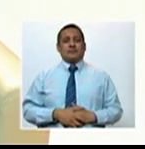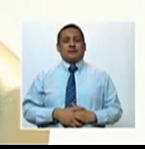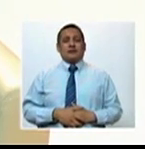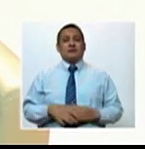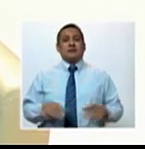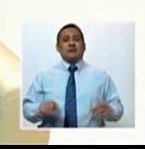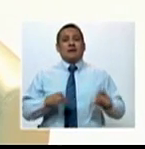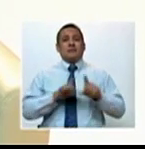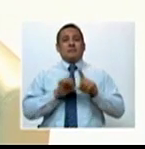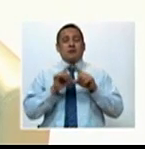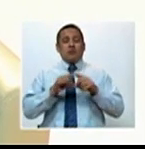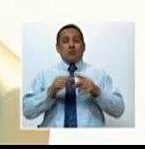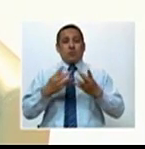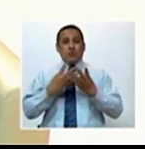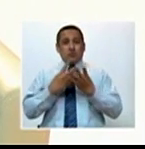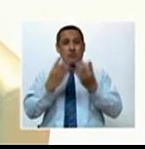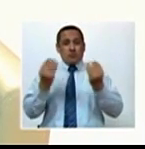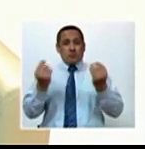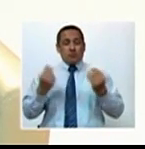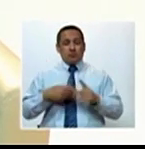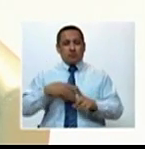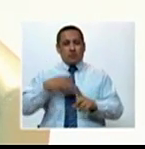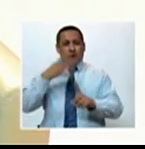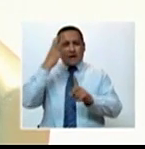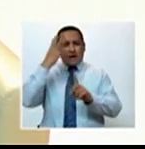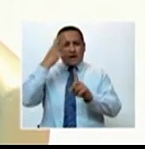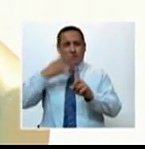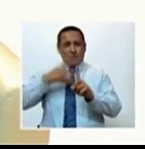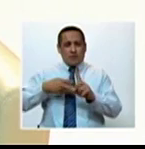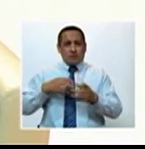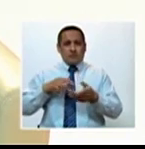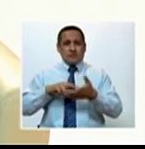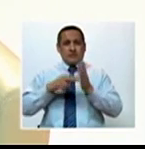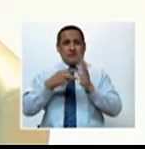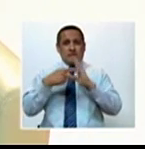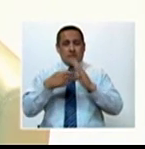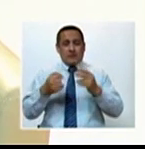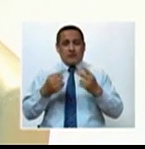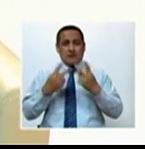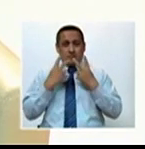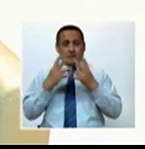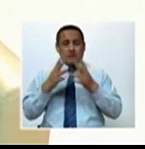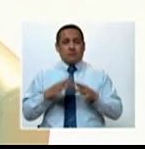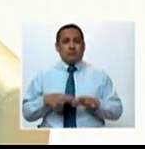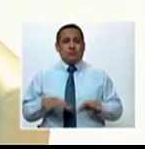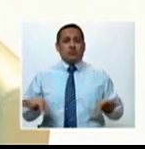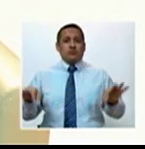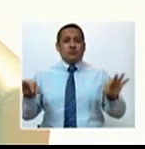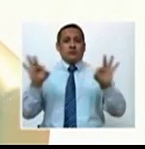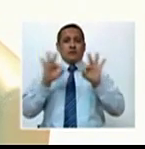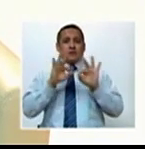Entonces, cuando se hacen los peritajes, eso también sería bueno,